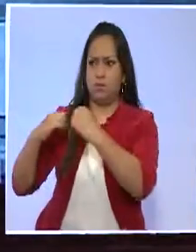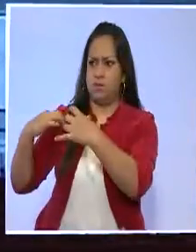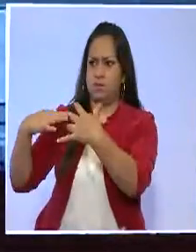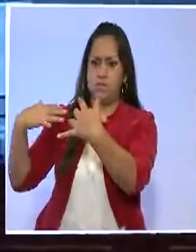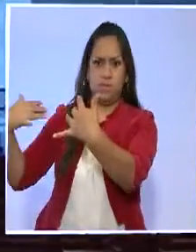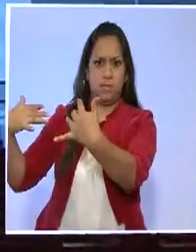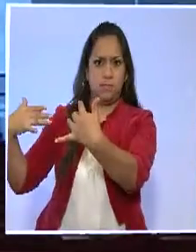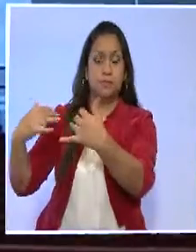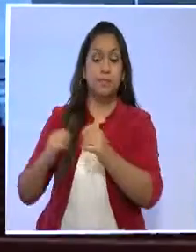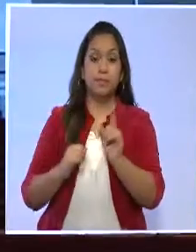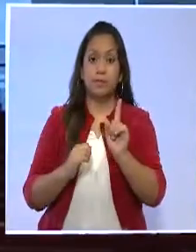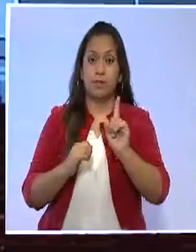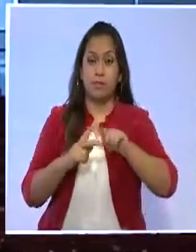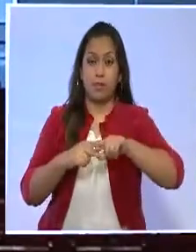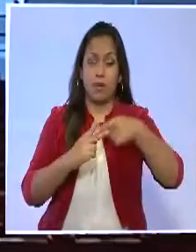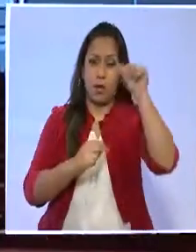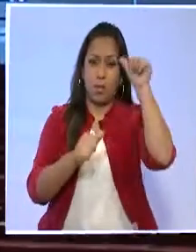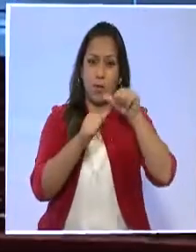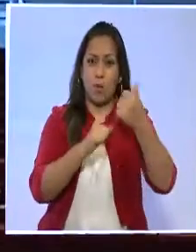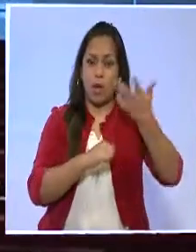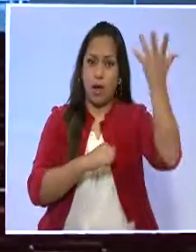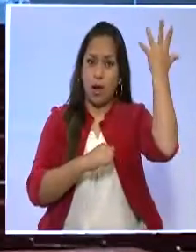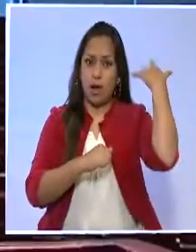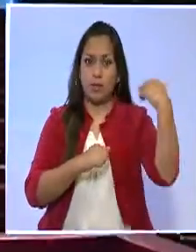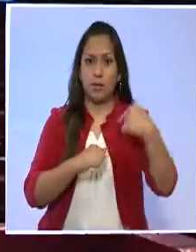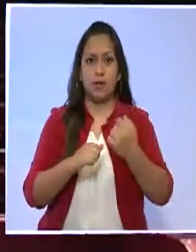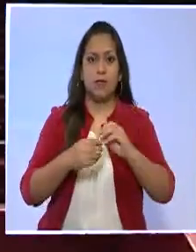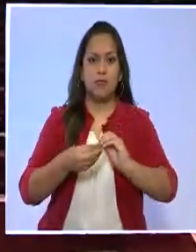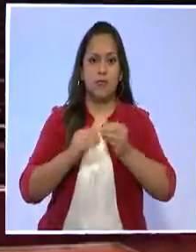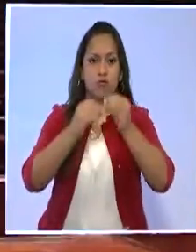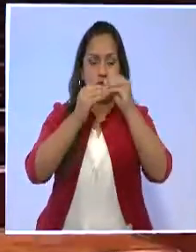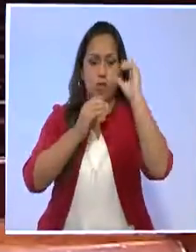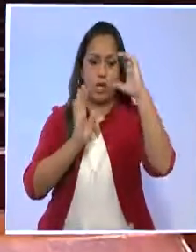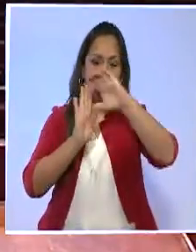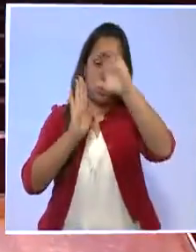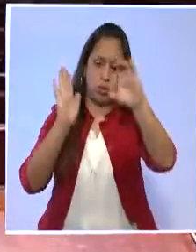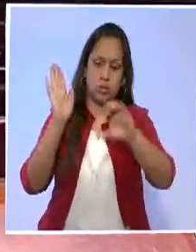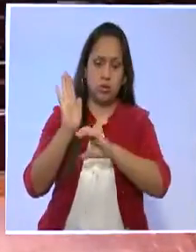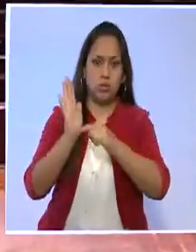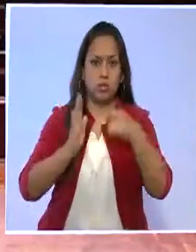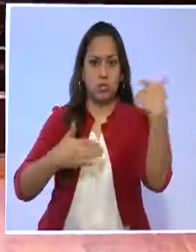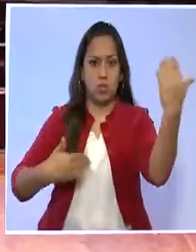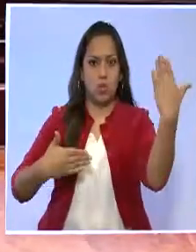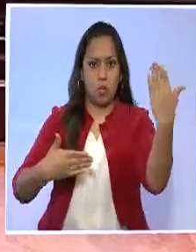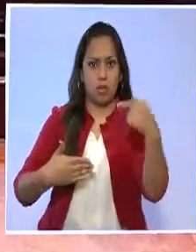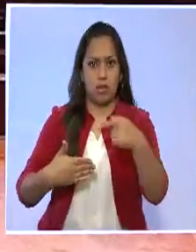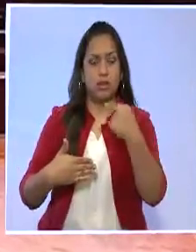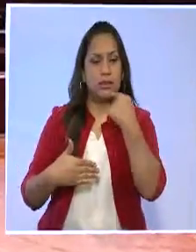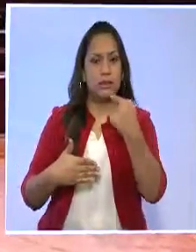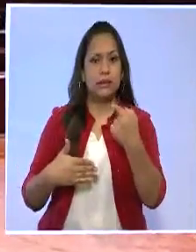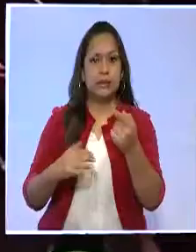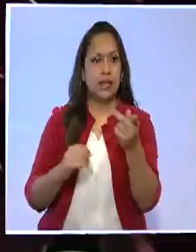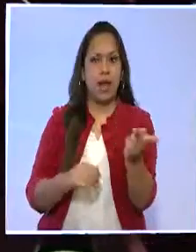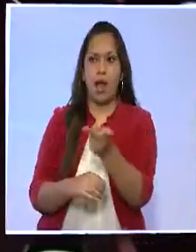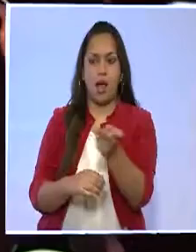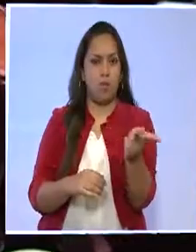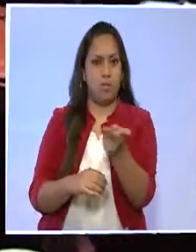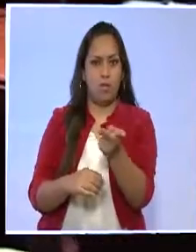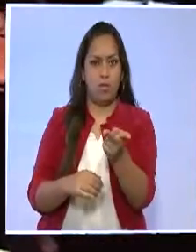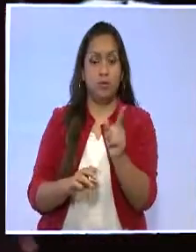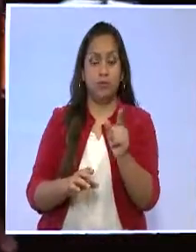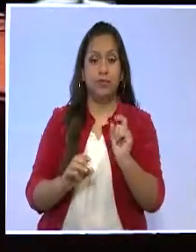que para eso parece entonces las constituciones políticas del ecuador siempre tenían sistemas bicameral es la cámara del senado